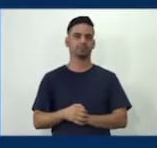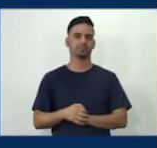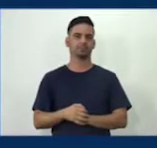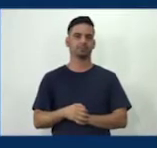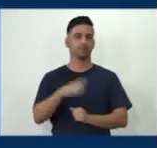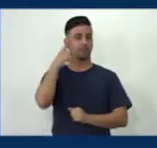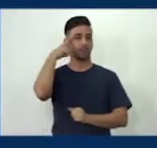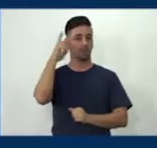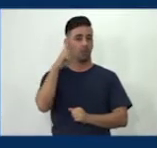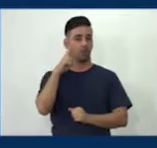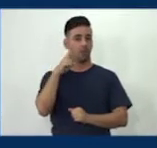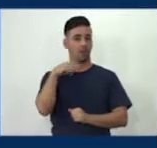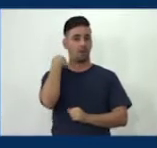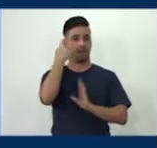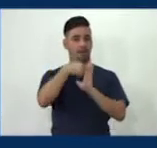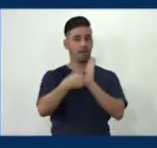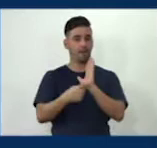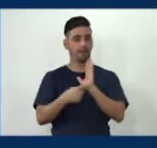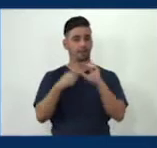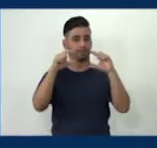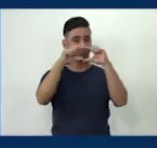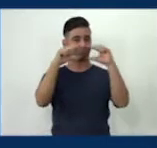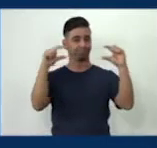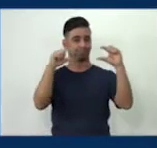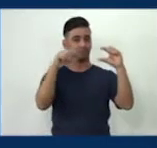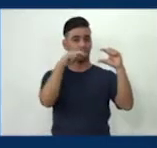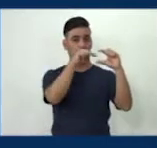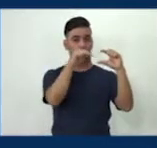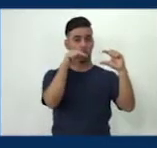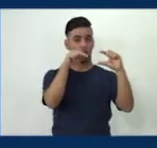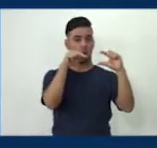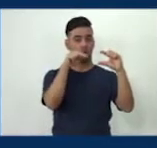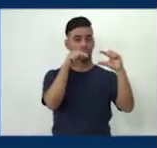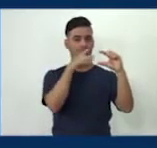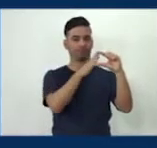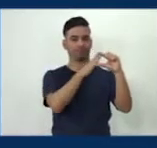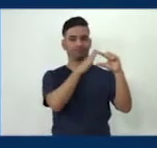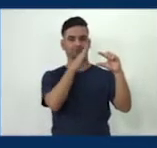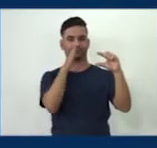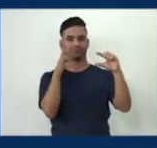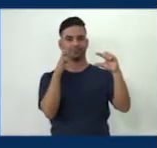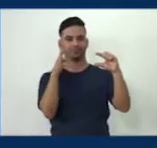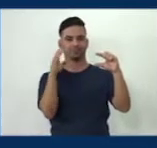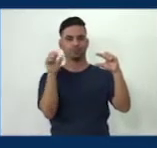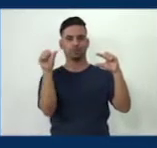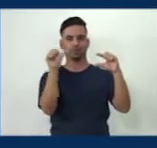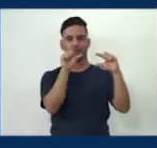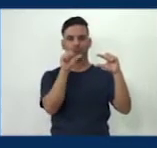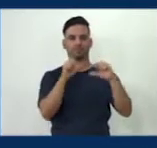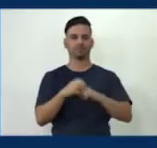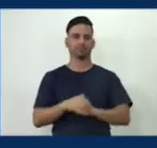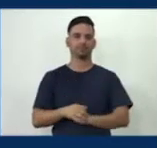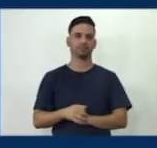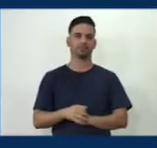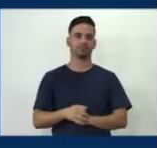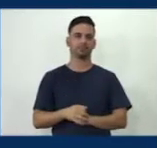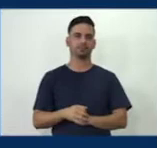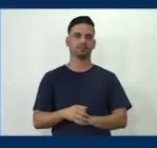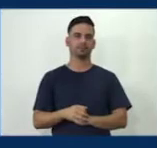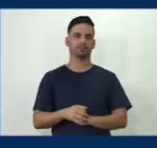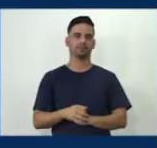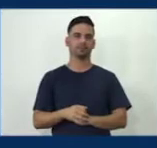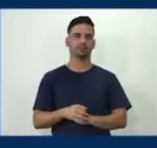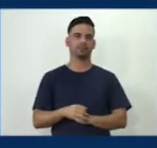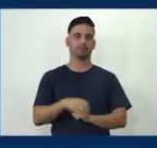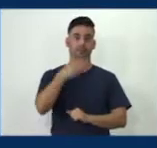que salen del polo norte y entran por el polo sur. Ahí lo vemos en el imán recto, lo vemos en la aguja magnética y lo